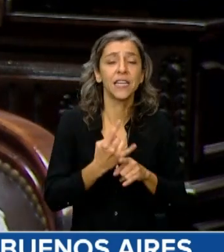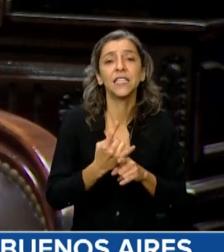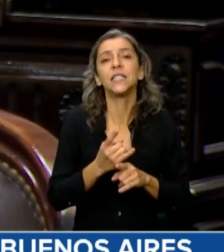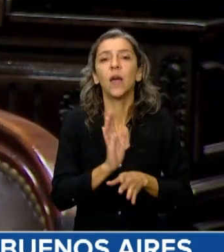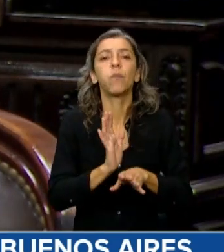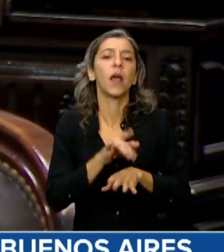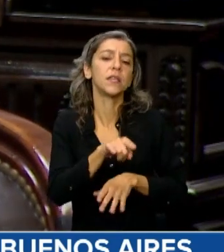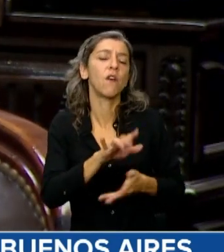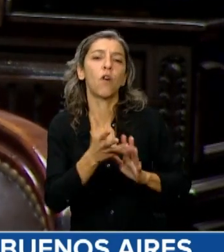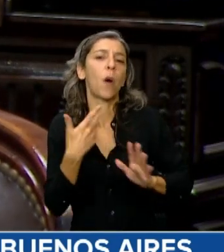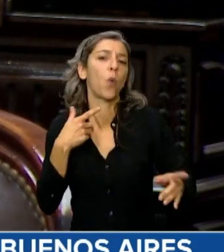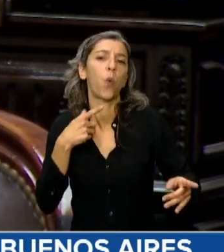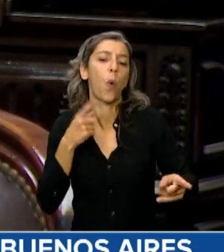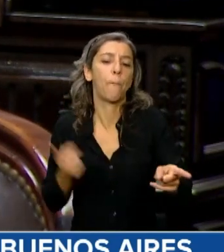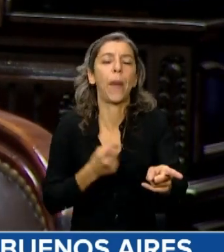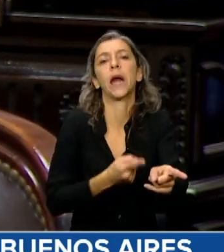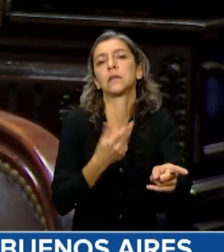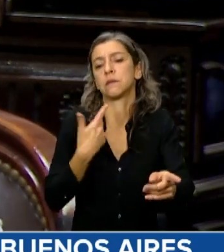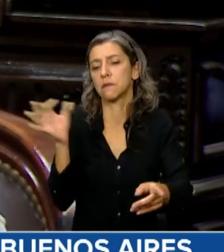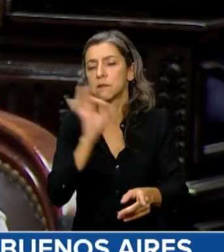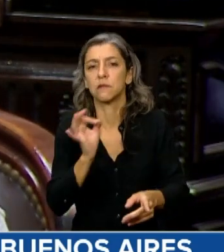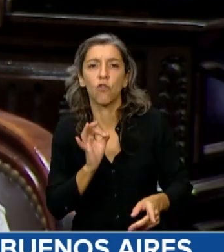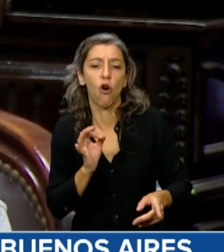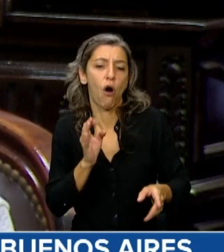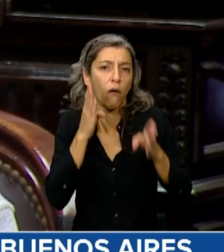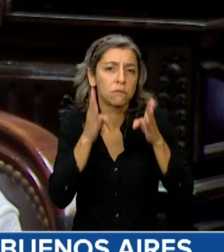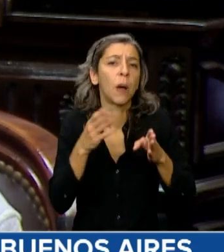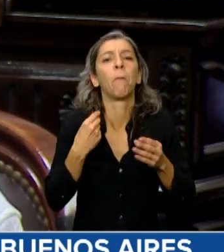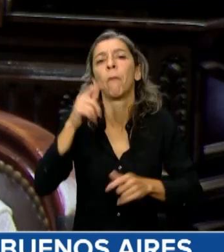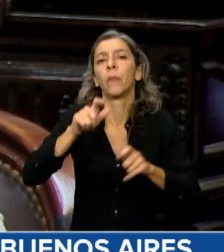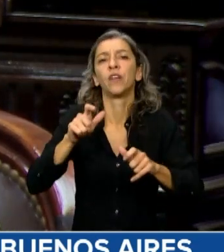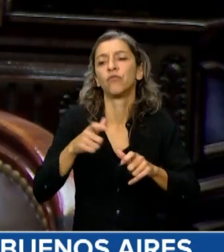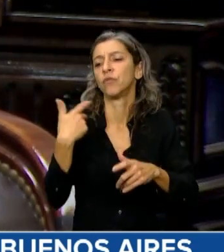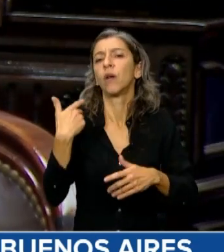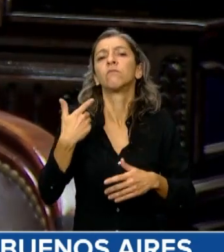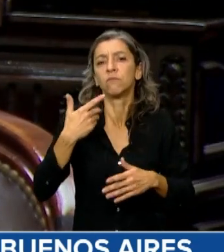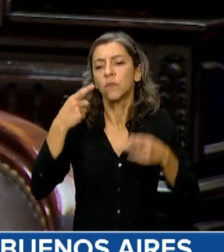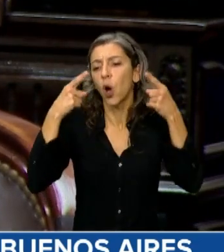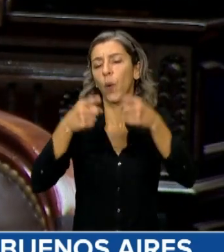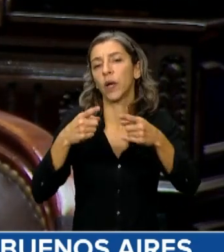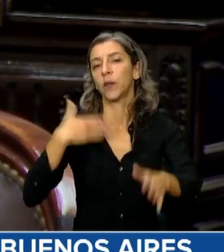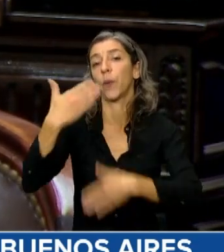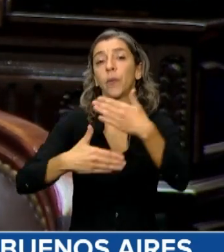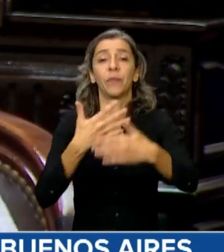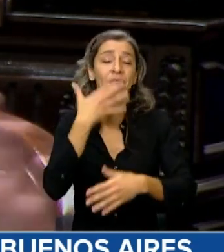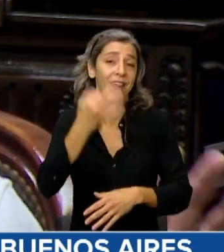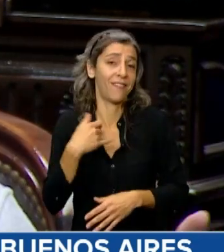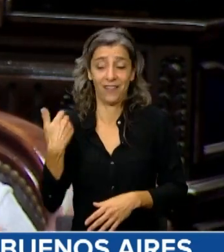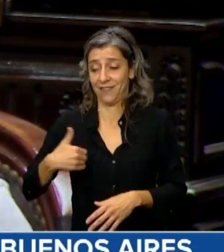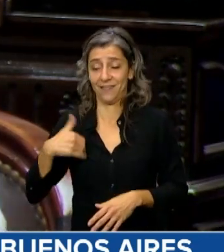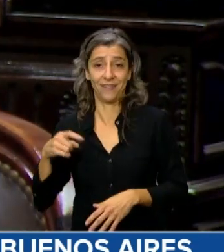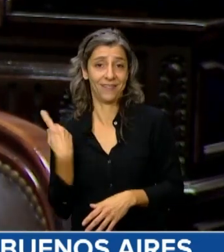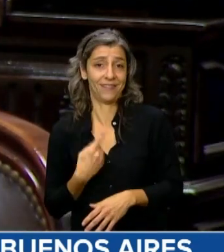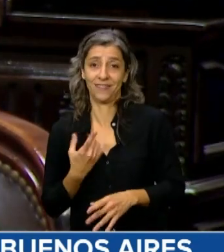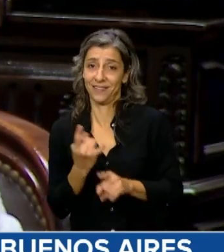para perseguir a progresistas. Bueno, mire, las causas judiciales en América Latina tienen que ver con sectores políticos e ideológicos del